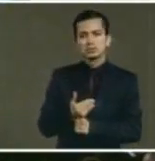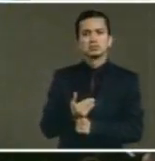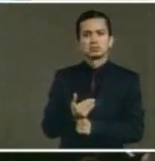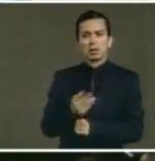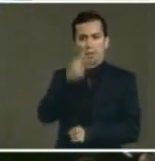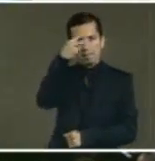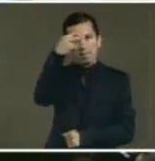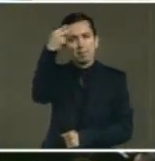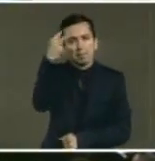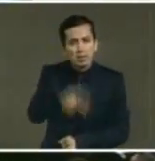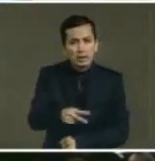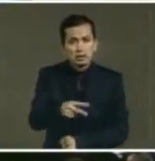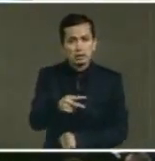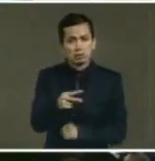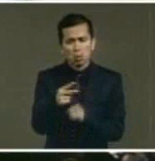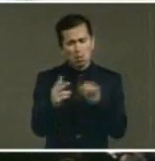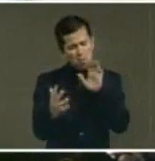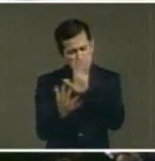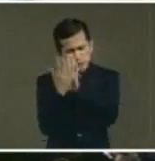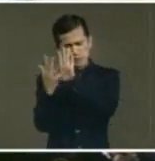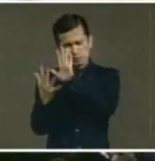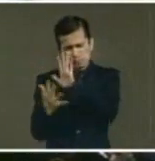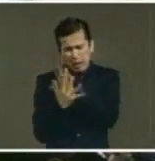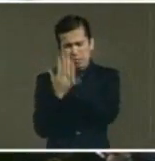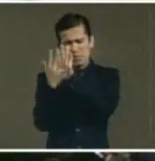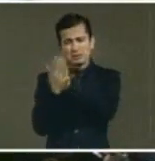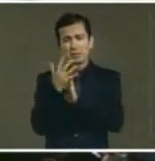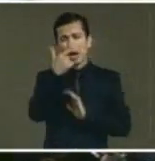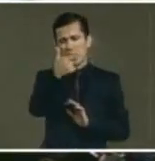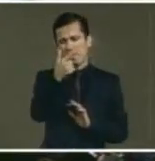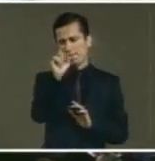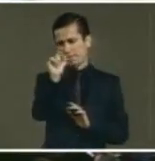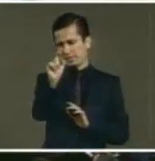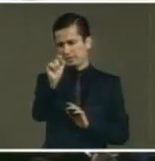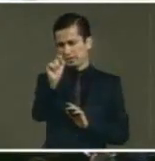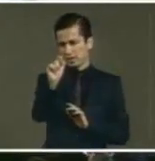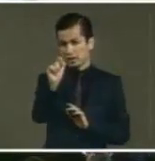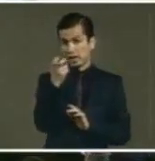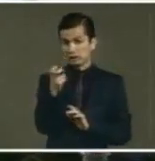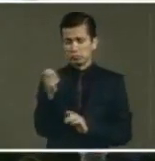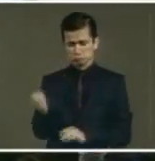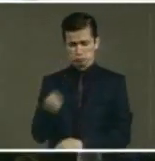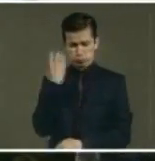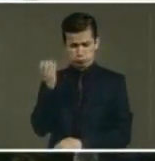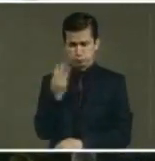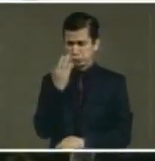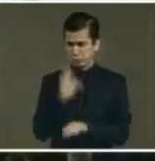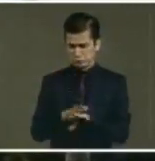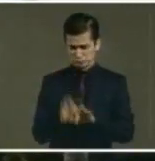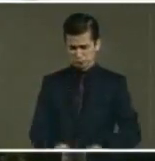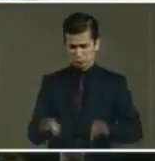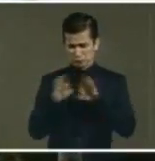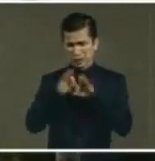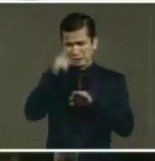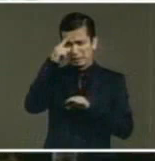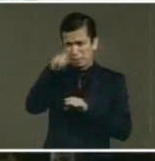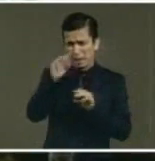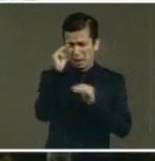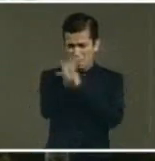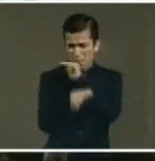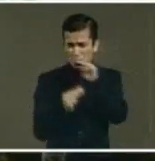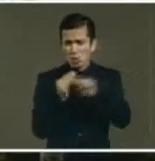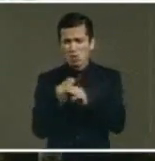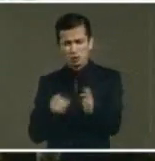particular, México ha participado activamente en el G20, el foro central de toma de decisiones económicas en todo el